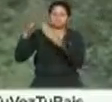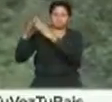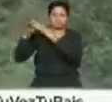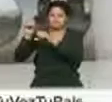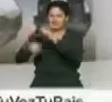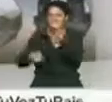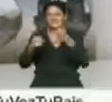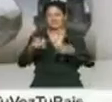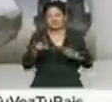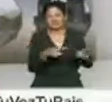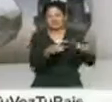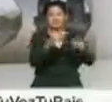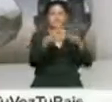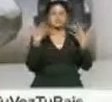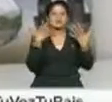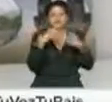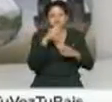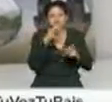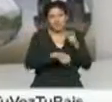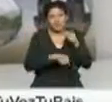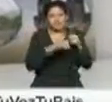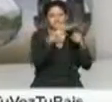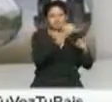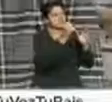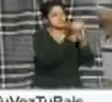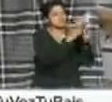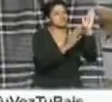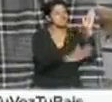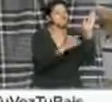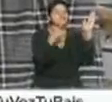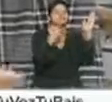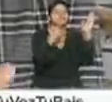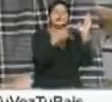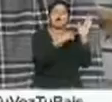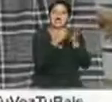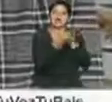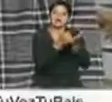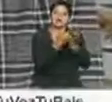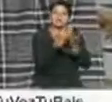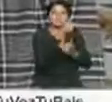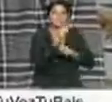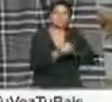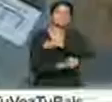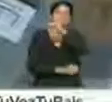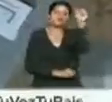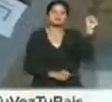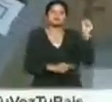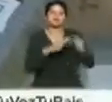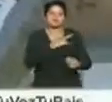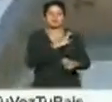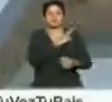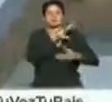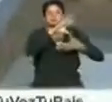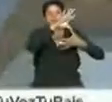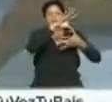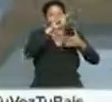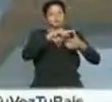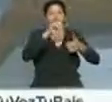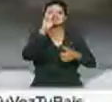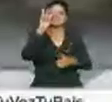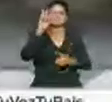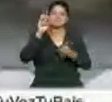Salado. Uno de los ganadores fue el proyecto Ecoaldea de la Universidad de las Américas, en la que participaron 6 alumnos y